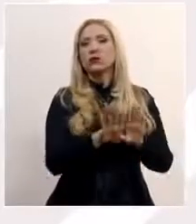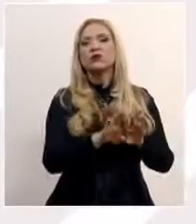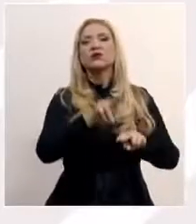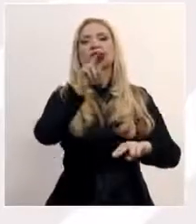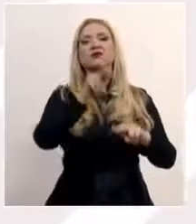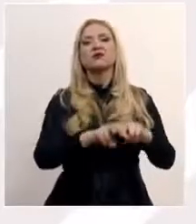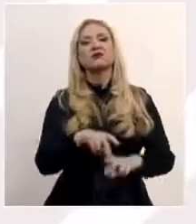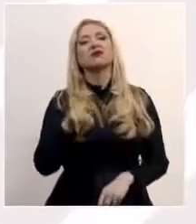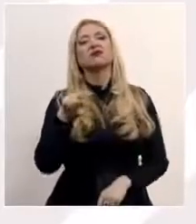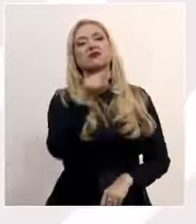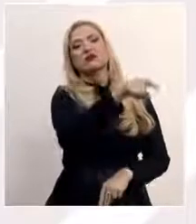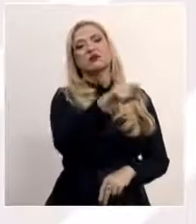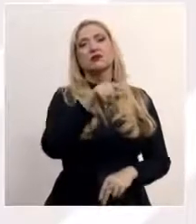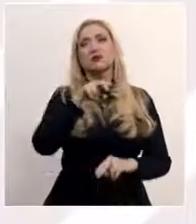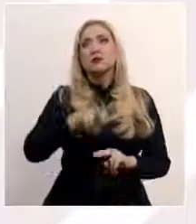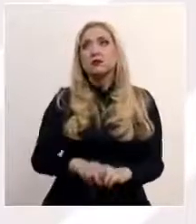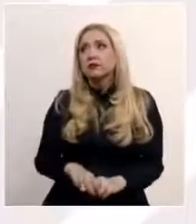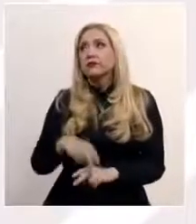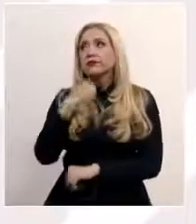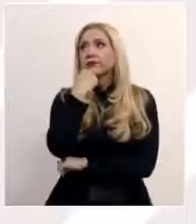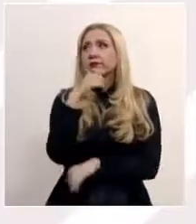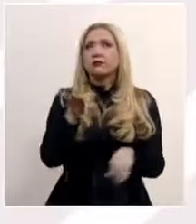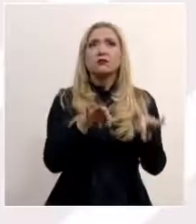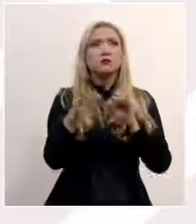empezar a poner sobre la mesa.